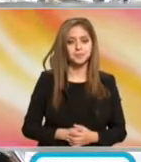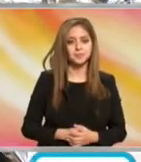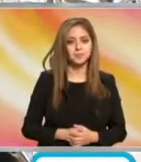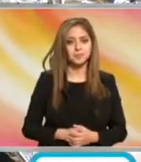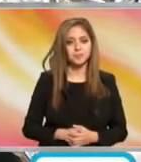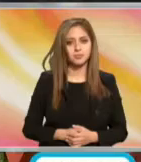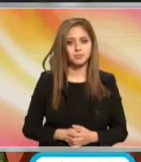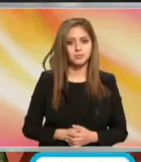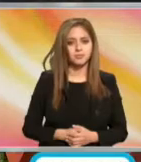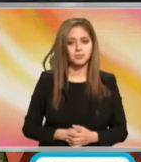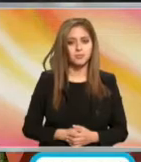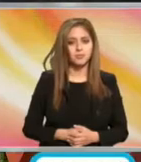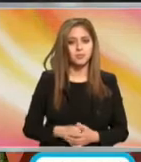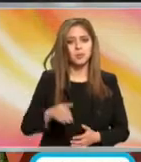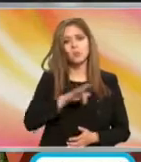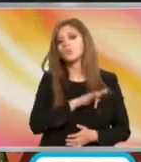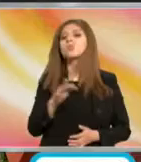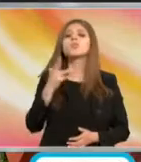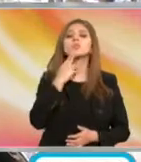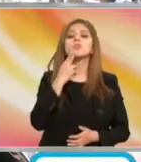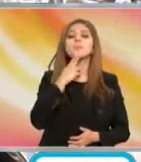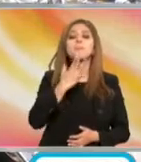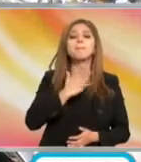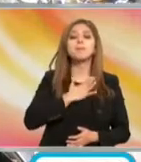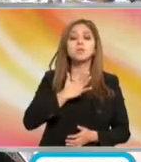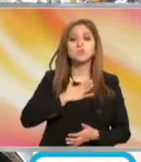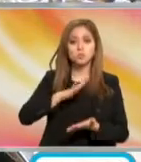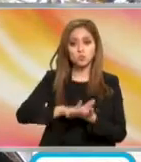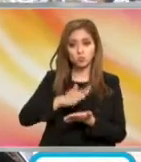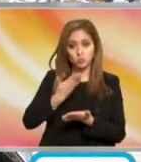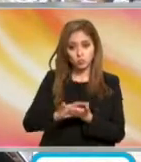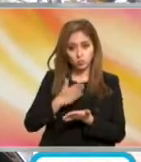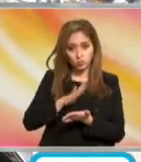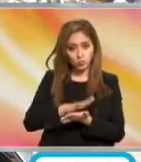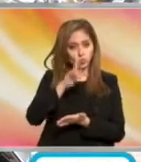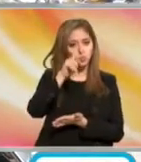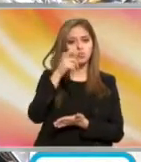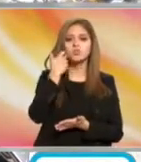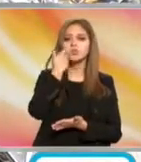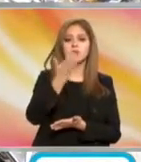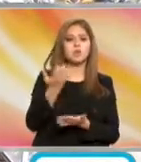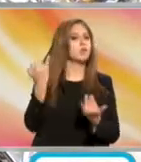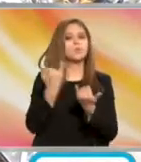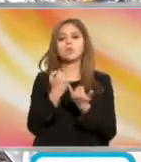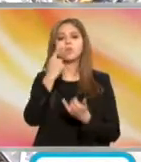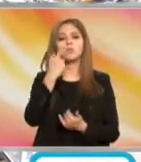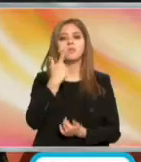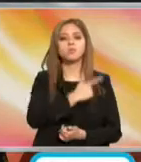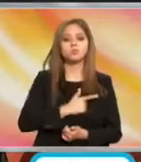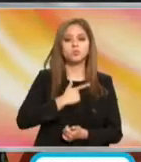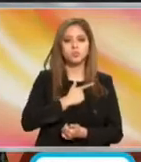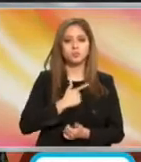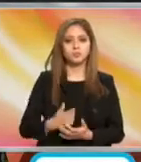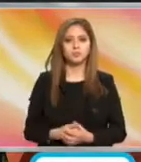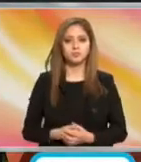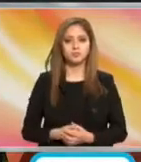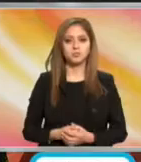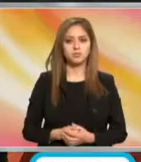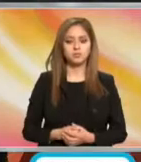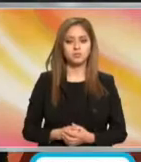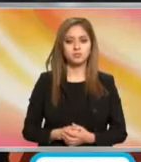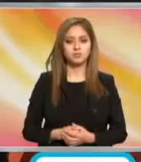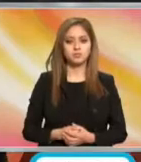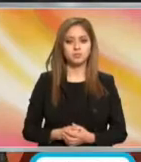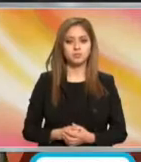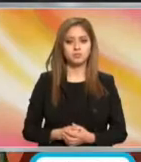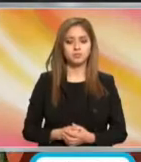Podemos utilizar, como les comento, la pechuga aplanada, no hay ningún problema, lo que ustedes deseen. Vamos Ahí sí a es al gusto, salpimentar, casi, casi. exactamente. Ok, muy bien,